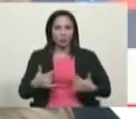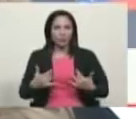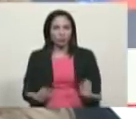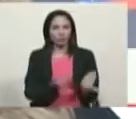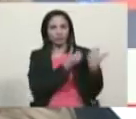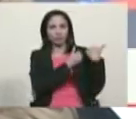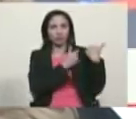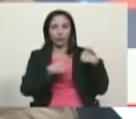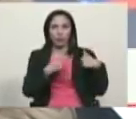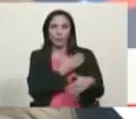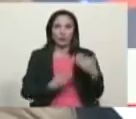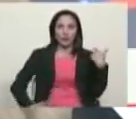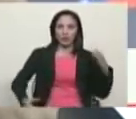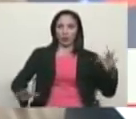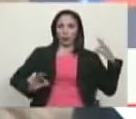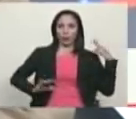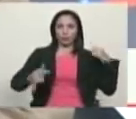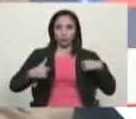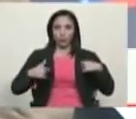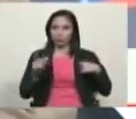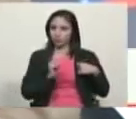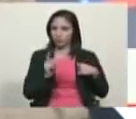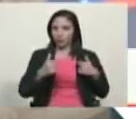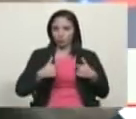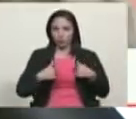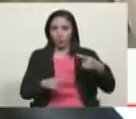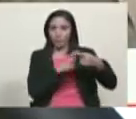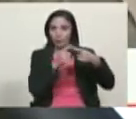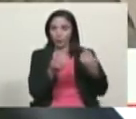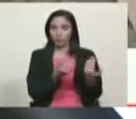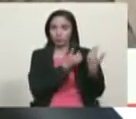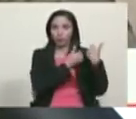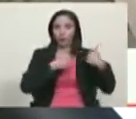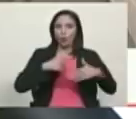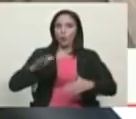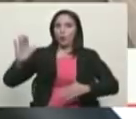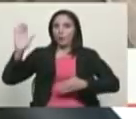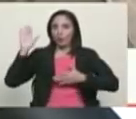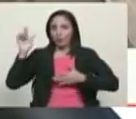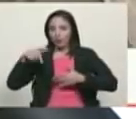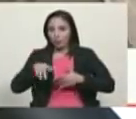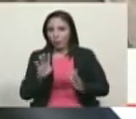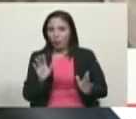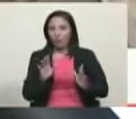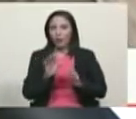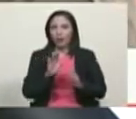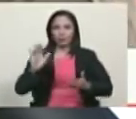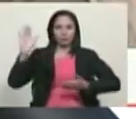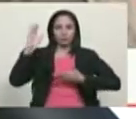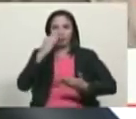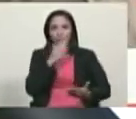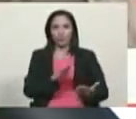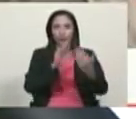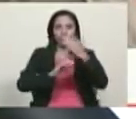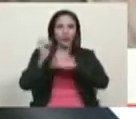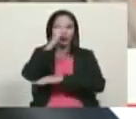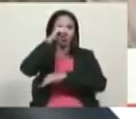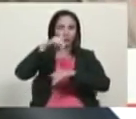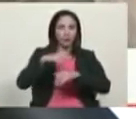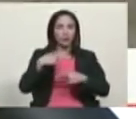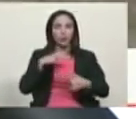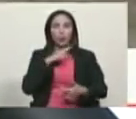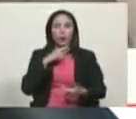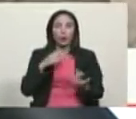Como presidente encargado, lo primero que hice, una vez que me juramenté como presidente encargado, con el alma rota, con el